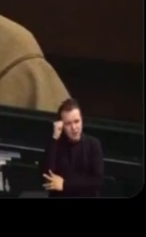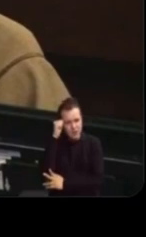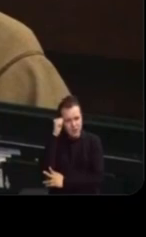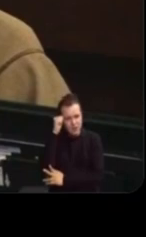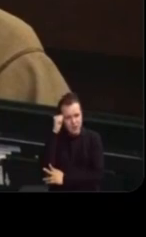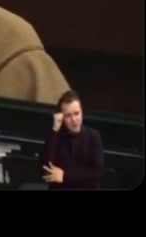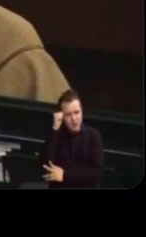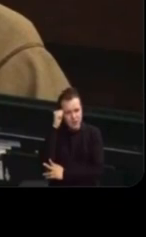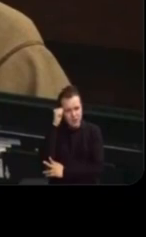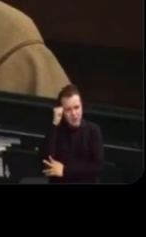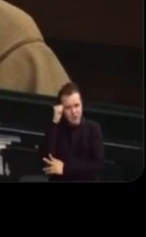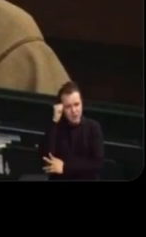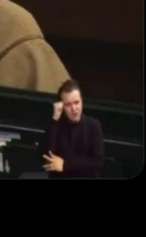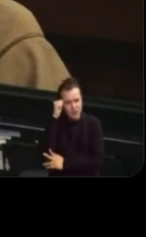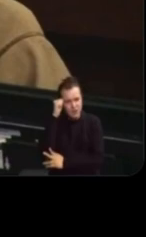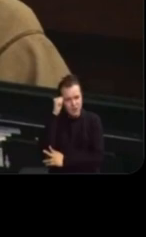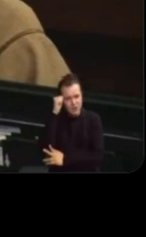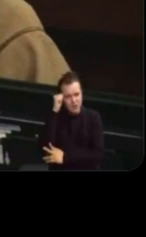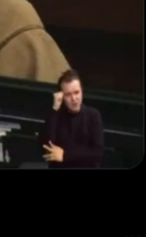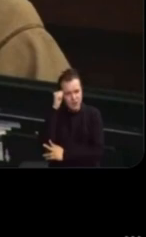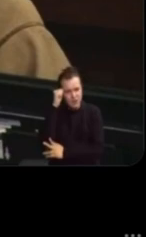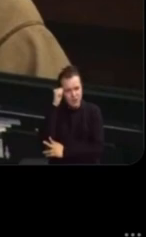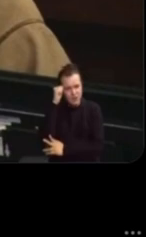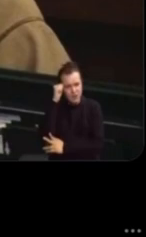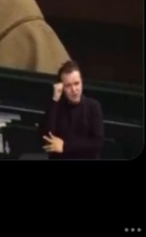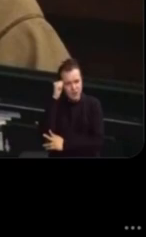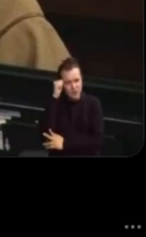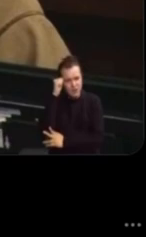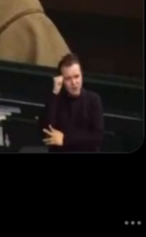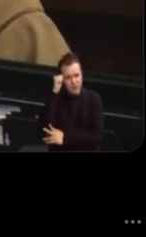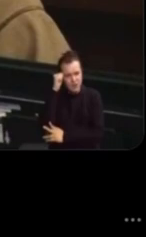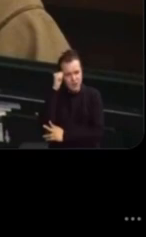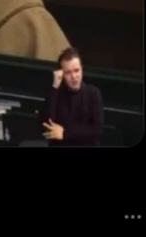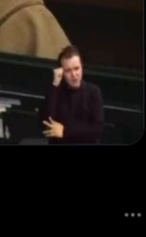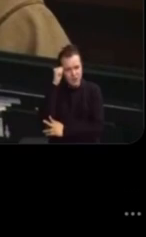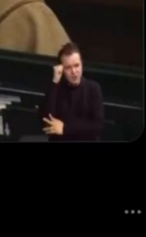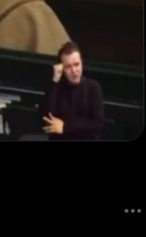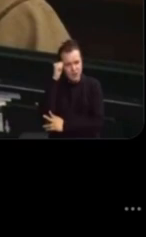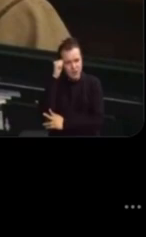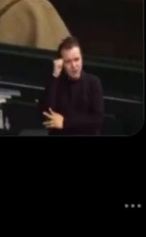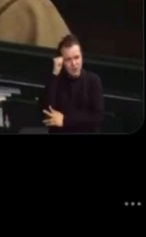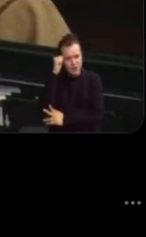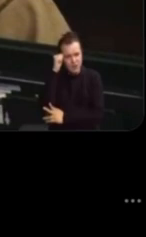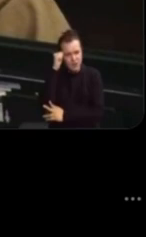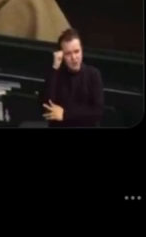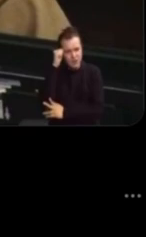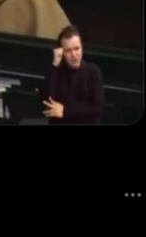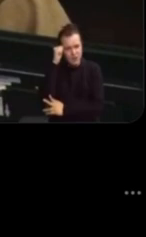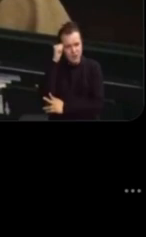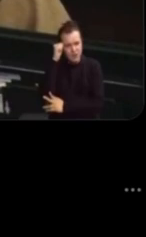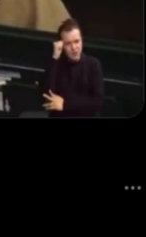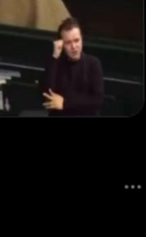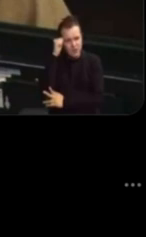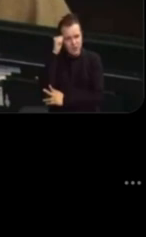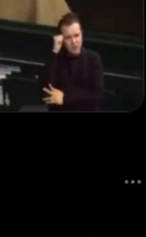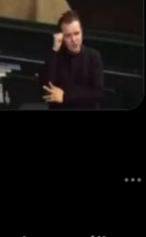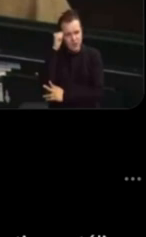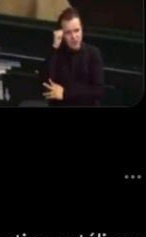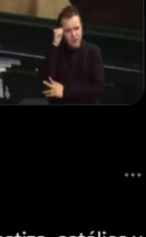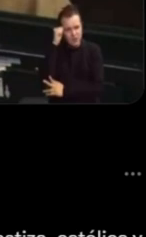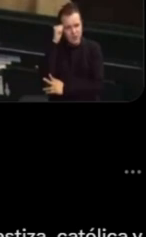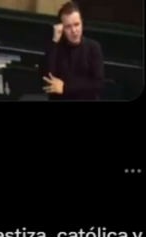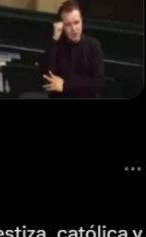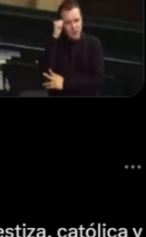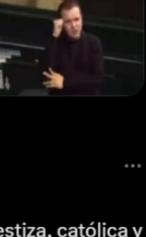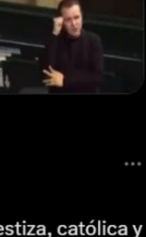no va a haber país, porque no existirá sociedad civilizada que nos garantice a los demás que